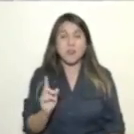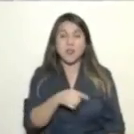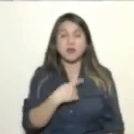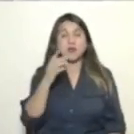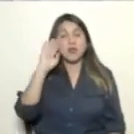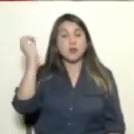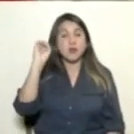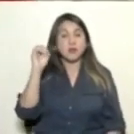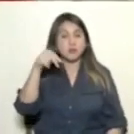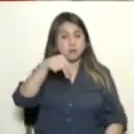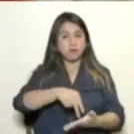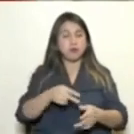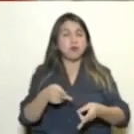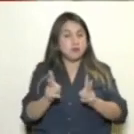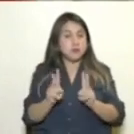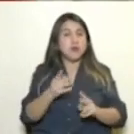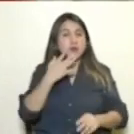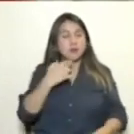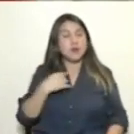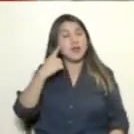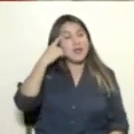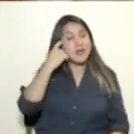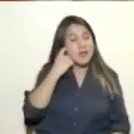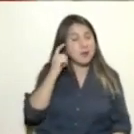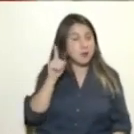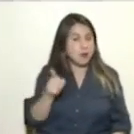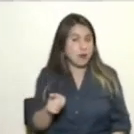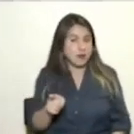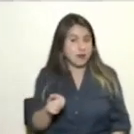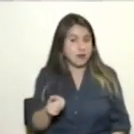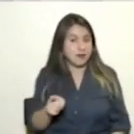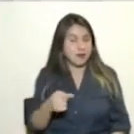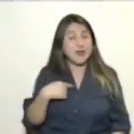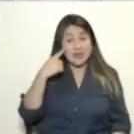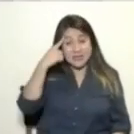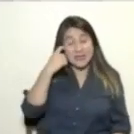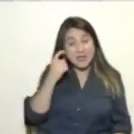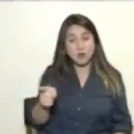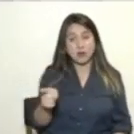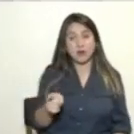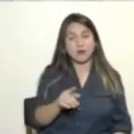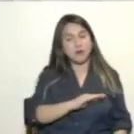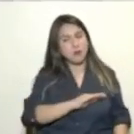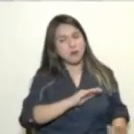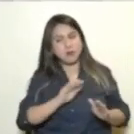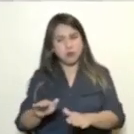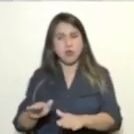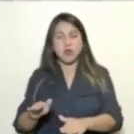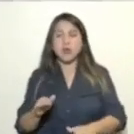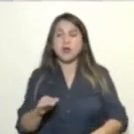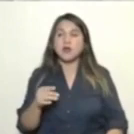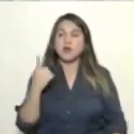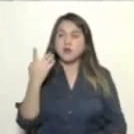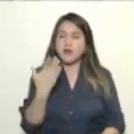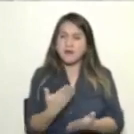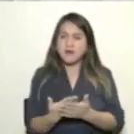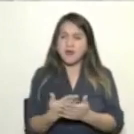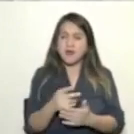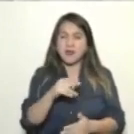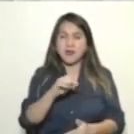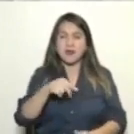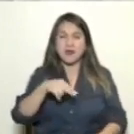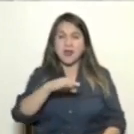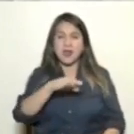de vista, porque creíamos en él. Creíamos en él. Me encontré una ocasión en